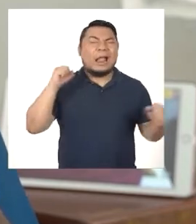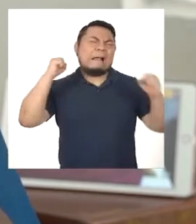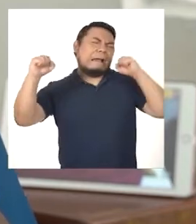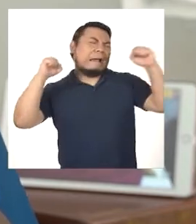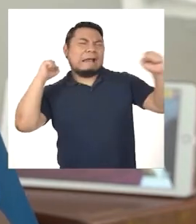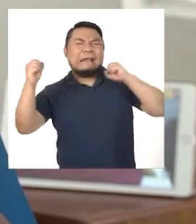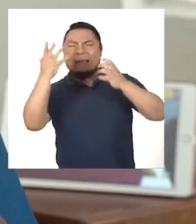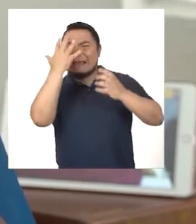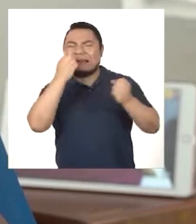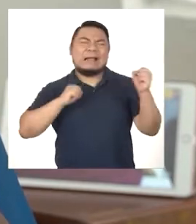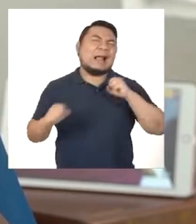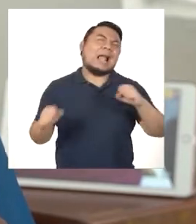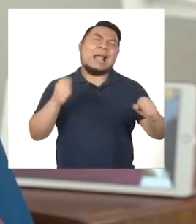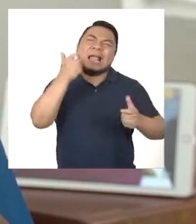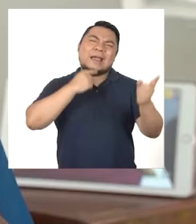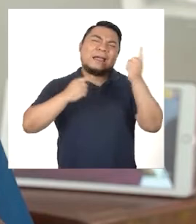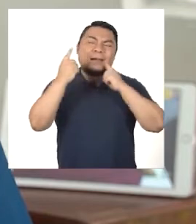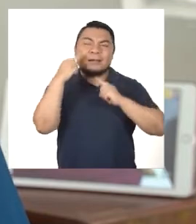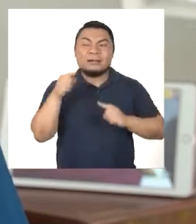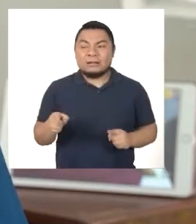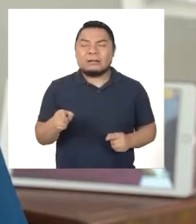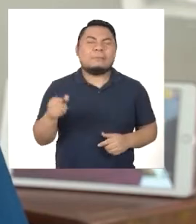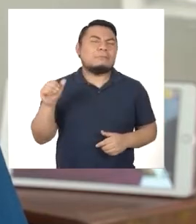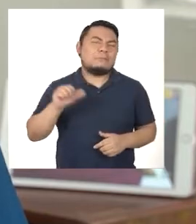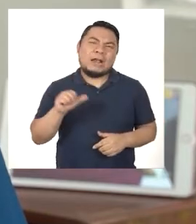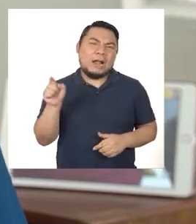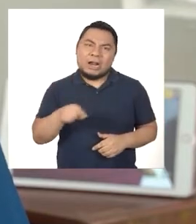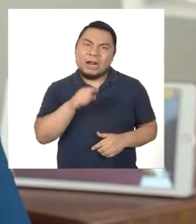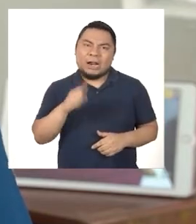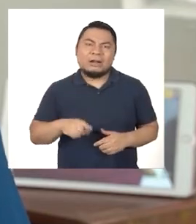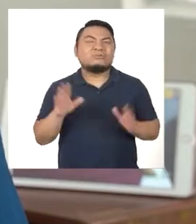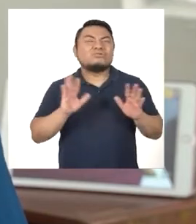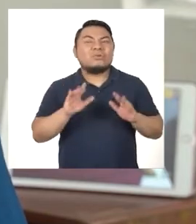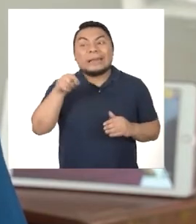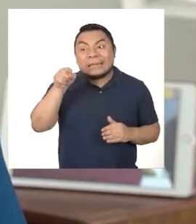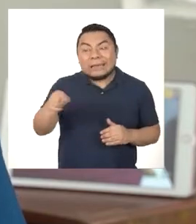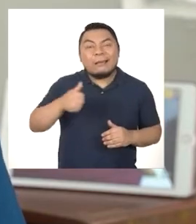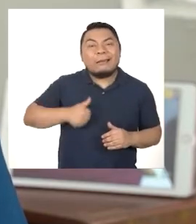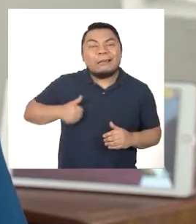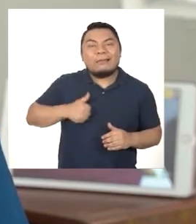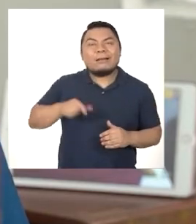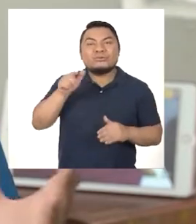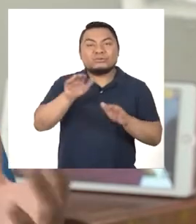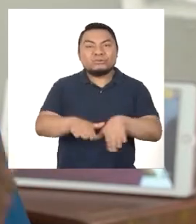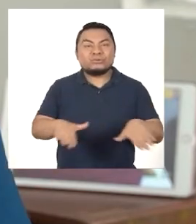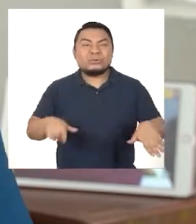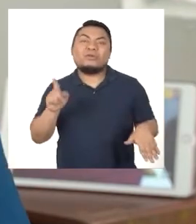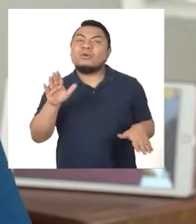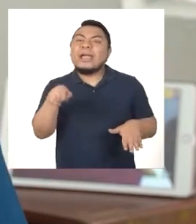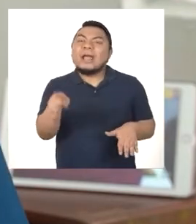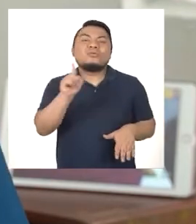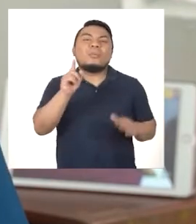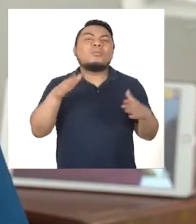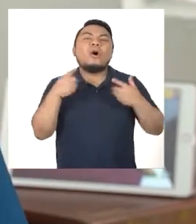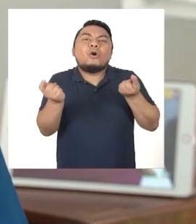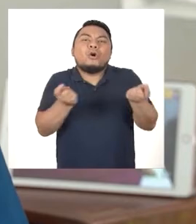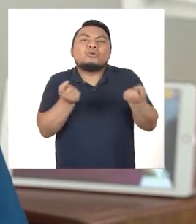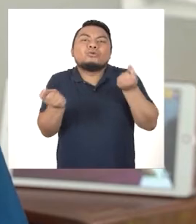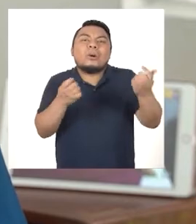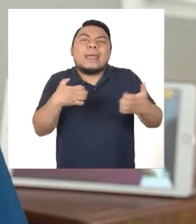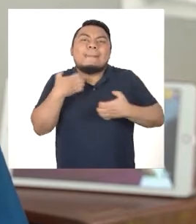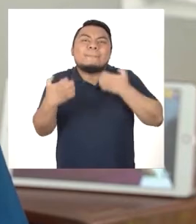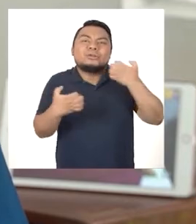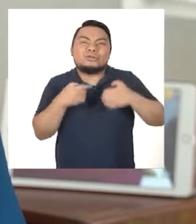pataleando en un berrinche vamos a pensar que está mal. Lo primero que hay que entender que esas conductas de los niños que no pueden controlar sus emociones